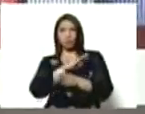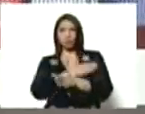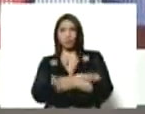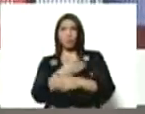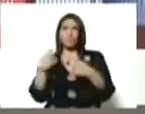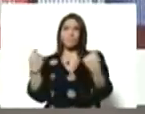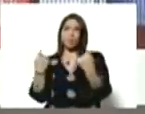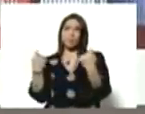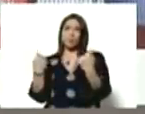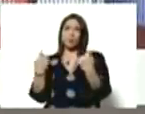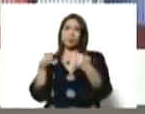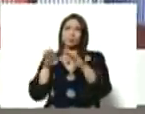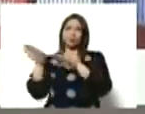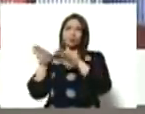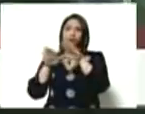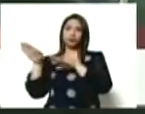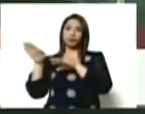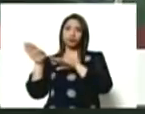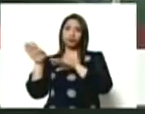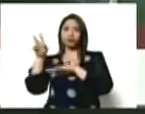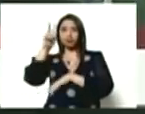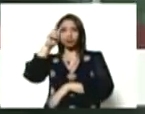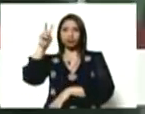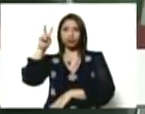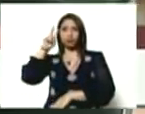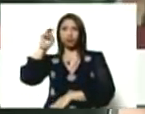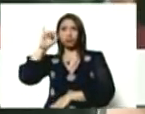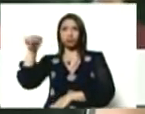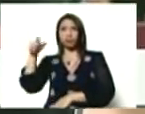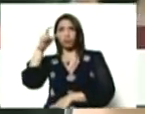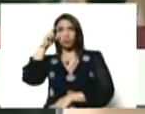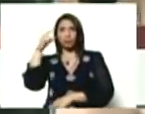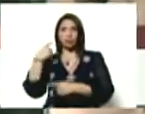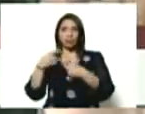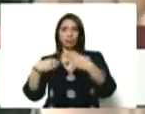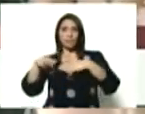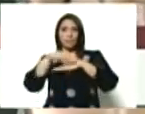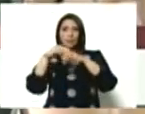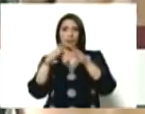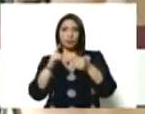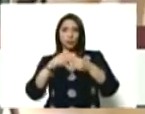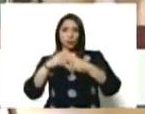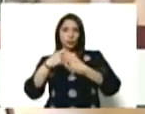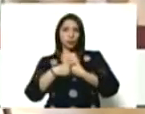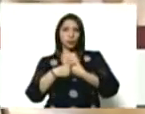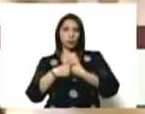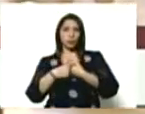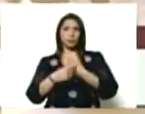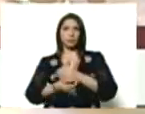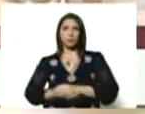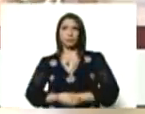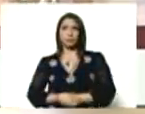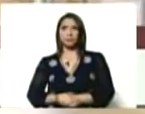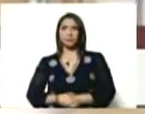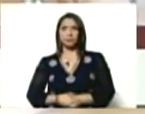para Relaciones Exteriores, y demás ciudadanos ministros y ministras integrantes del Gabinete Ejecutivo.